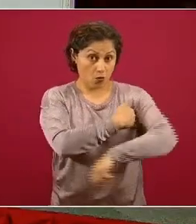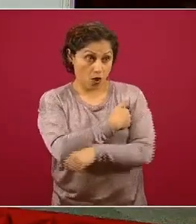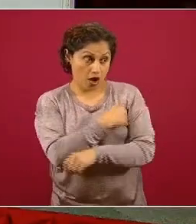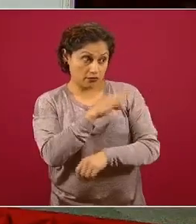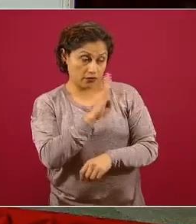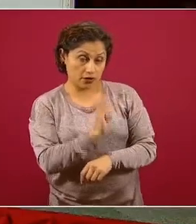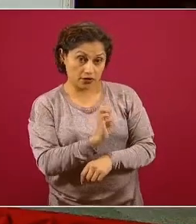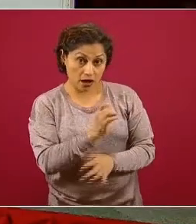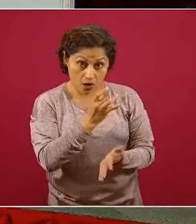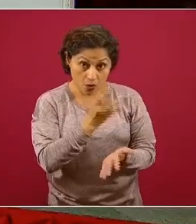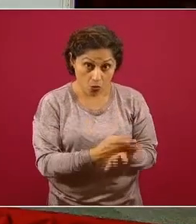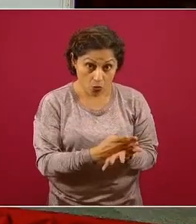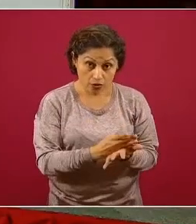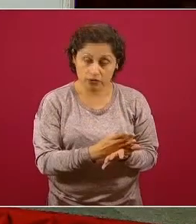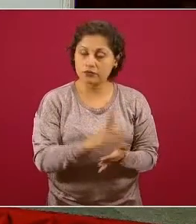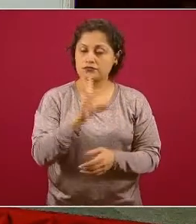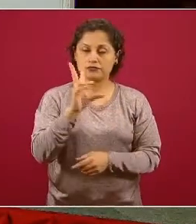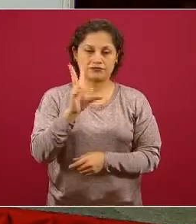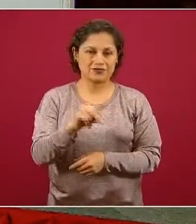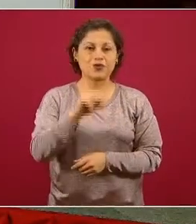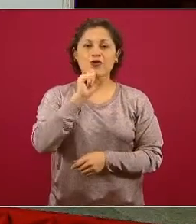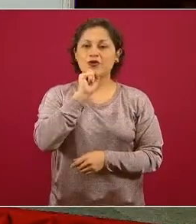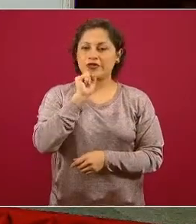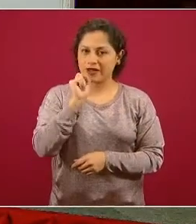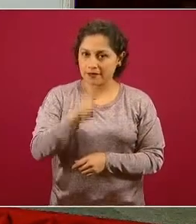en el sitio, sino a lo largo